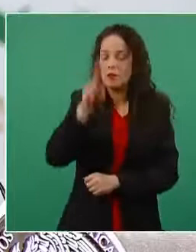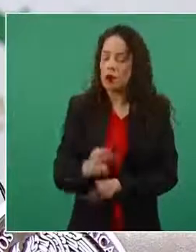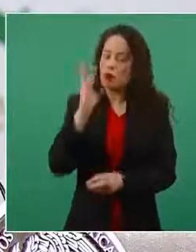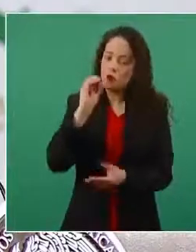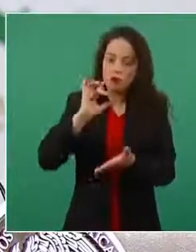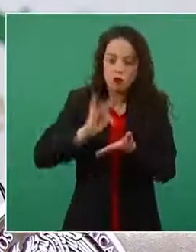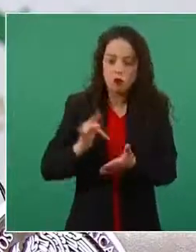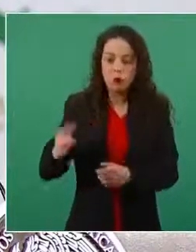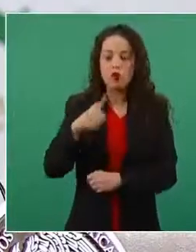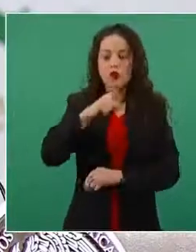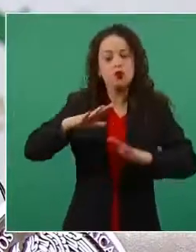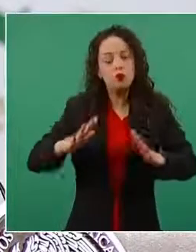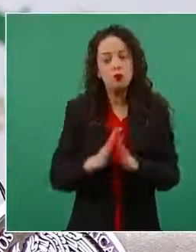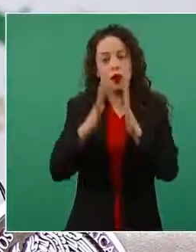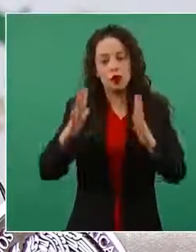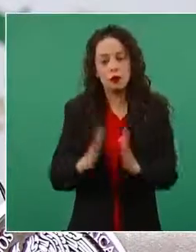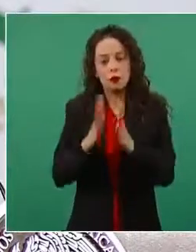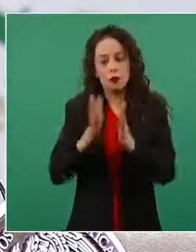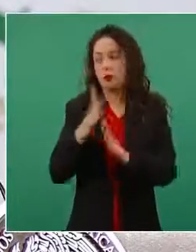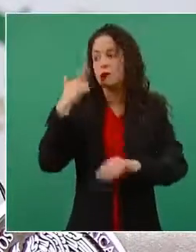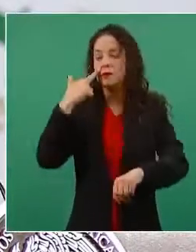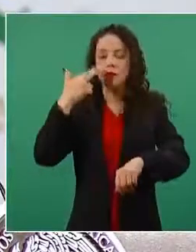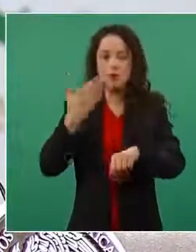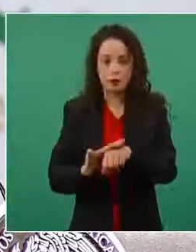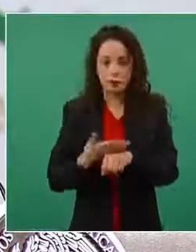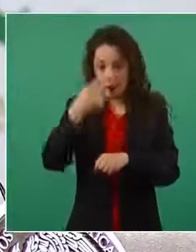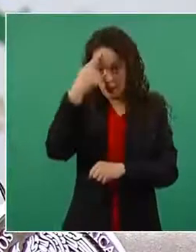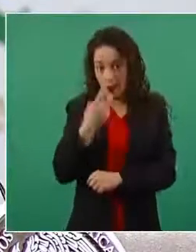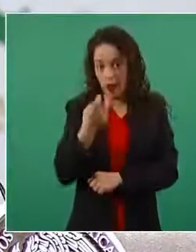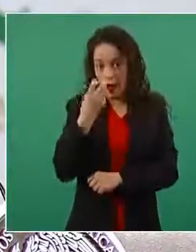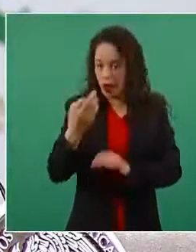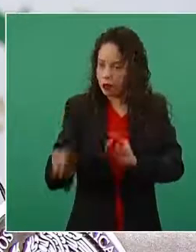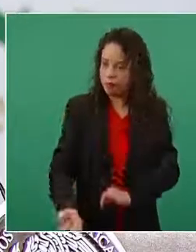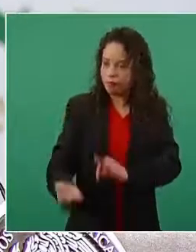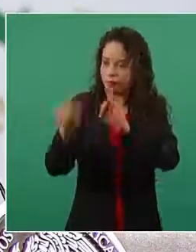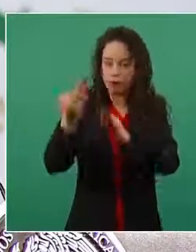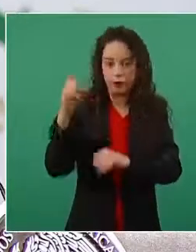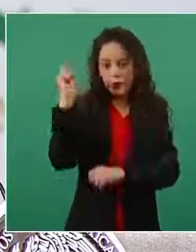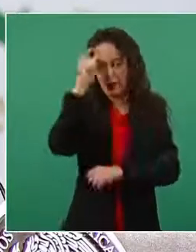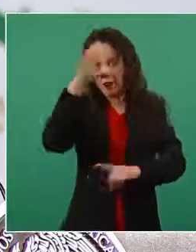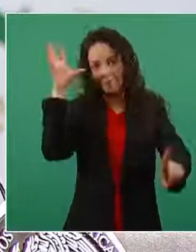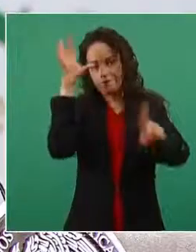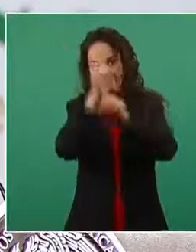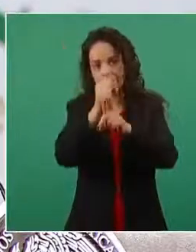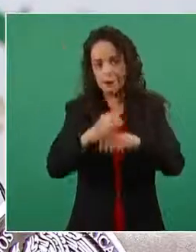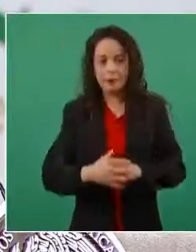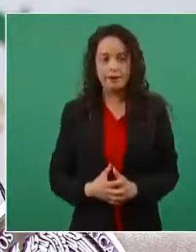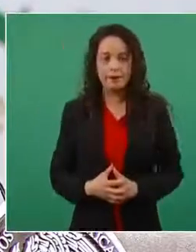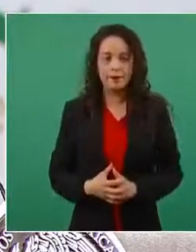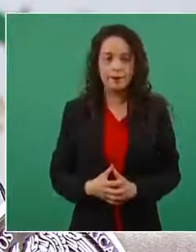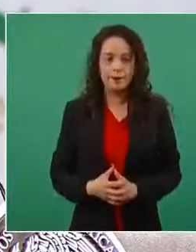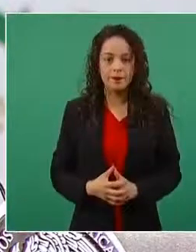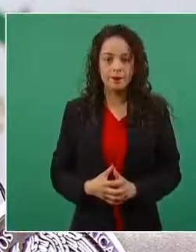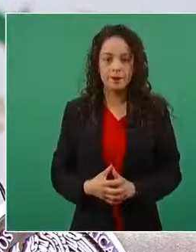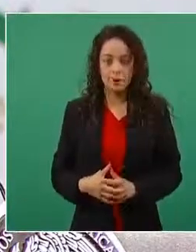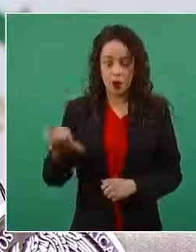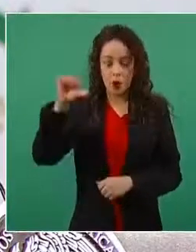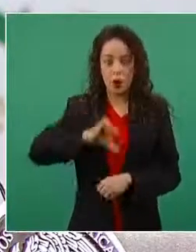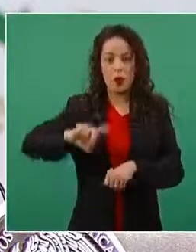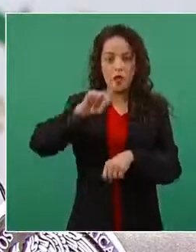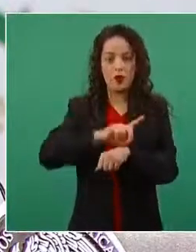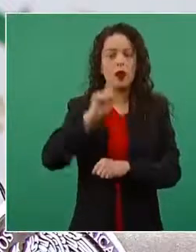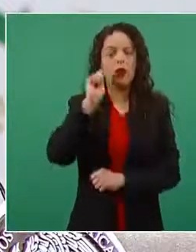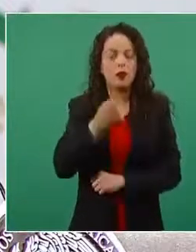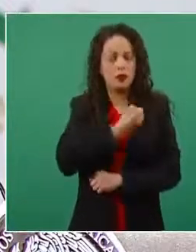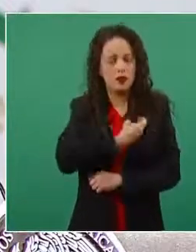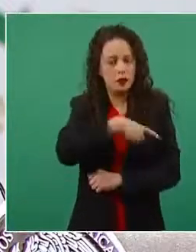su participación y responsabilidad frente a este gran reto. En el pulso de la salud, como ya informó